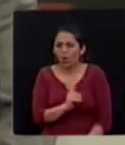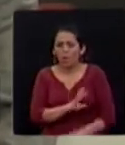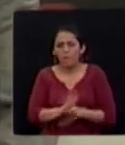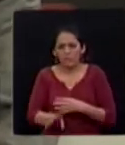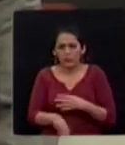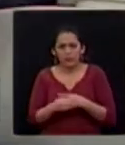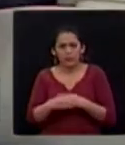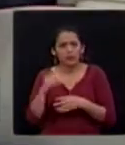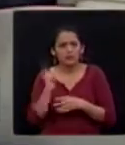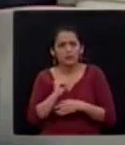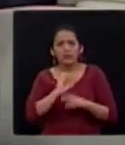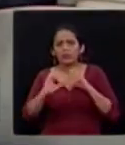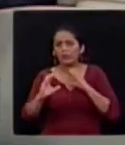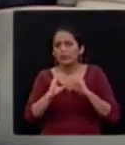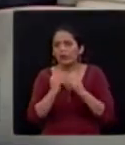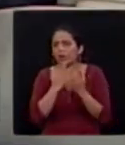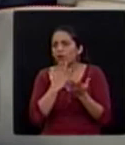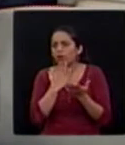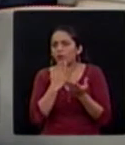con Patricio Chambers,